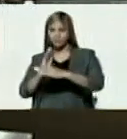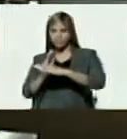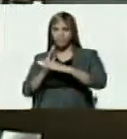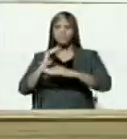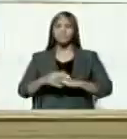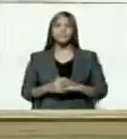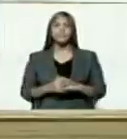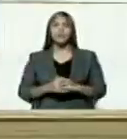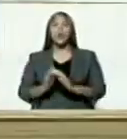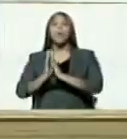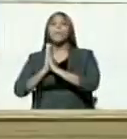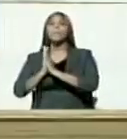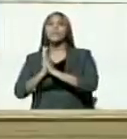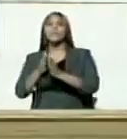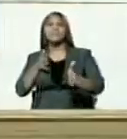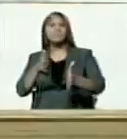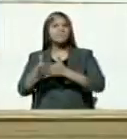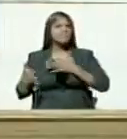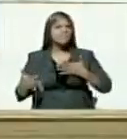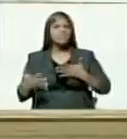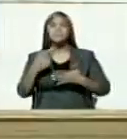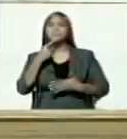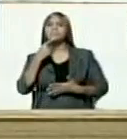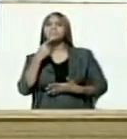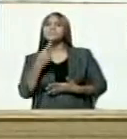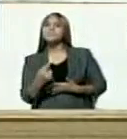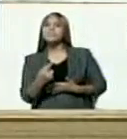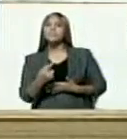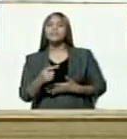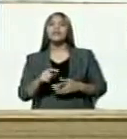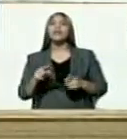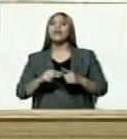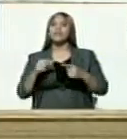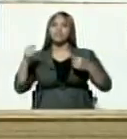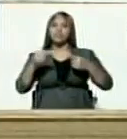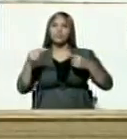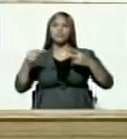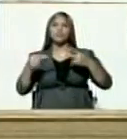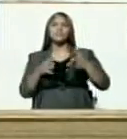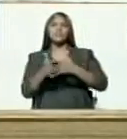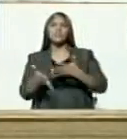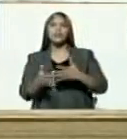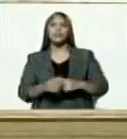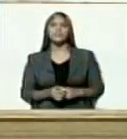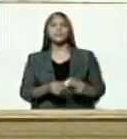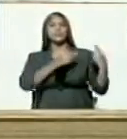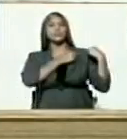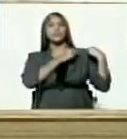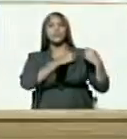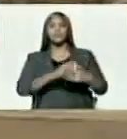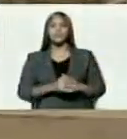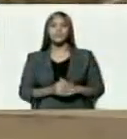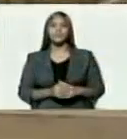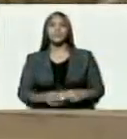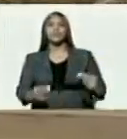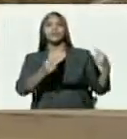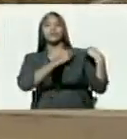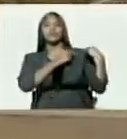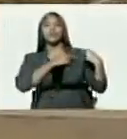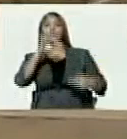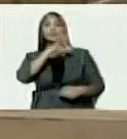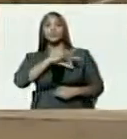Por favor, diga de qué ente está siendo postulado cada uno. Sí, presidente. Postulados por la sociedad